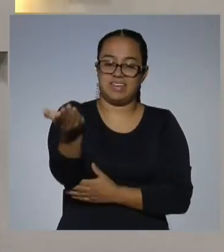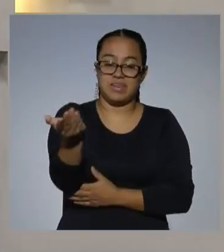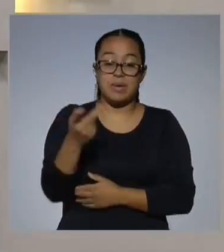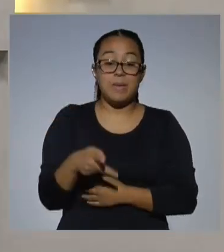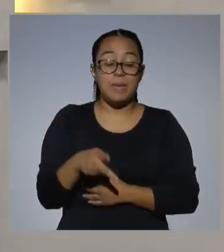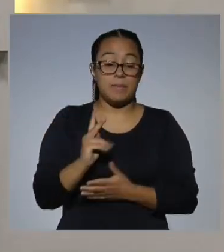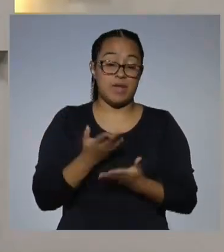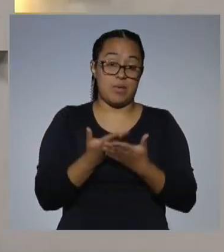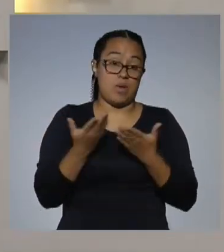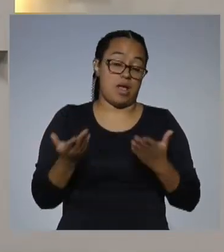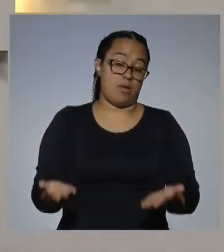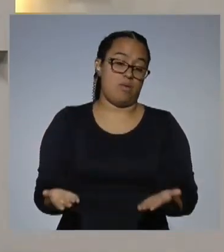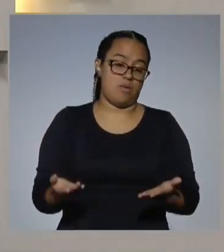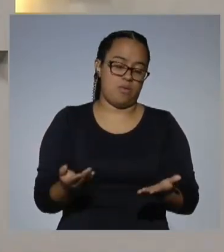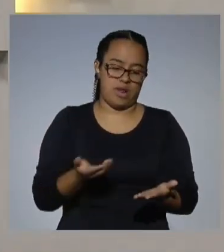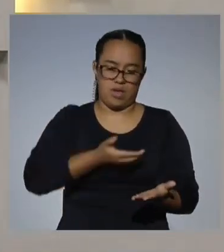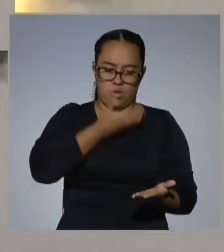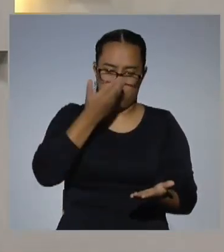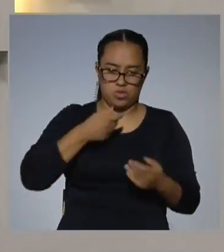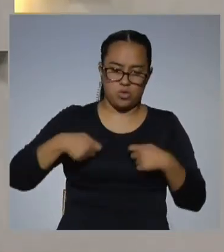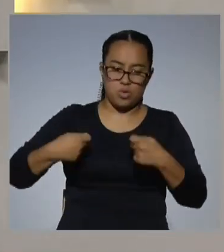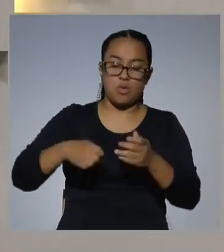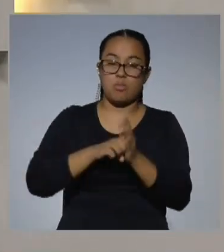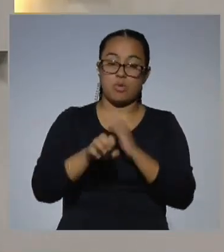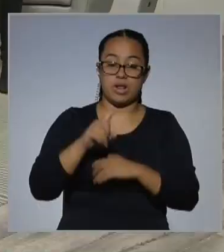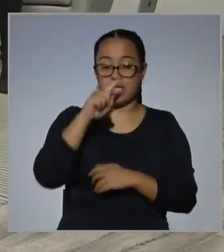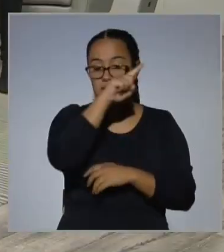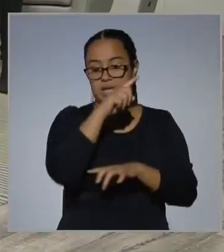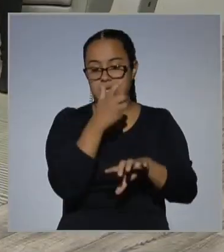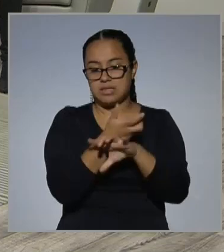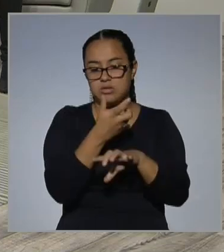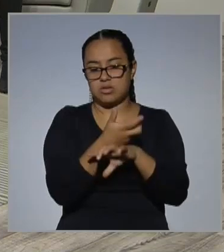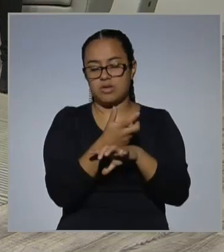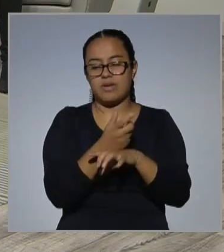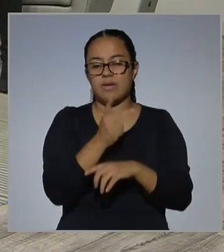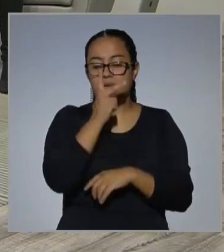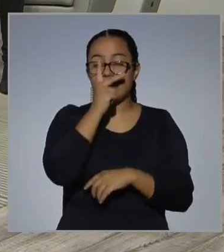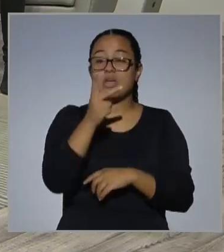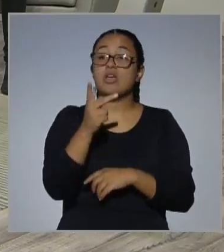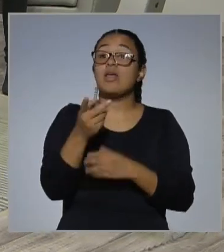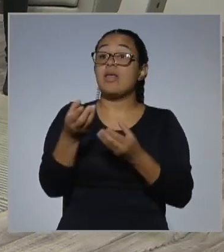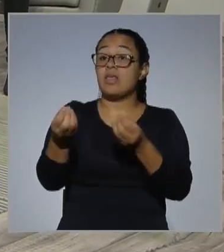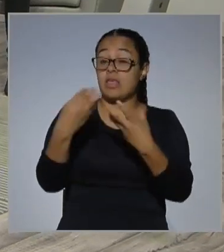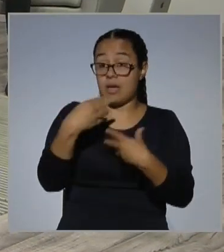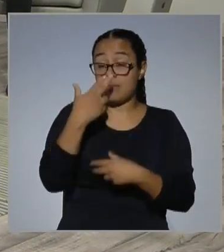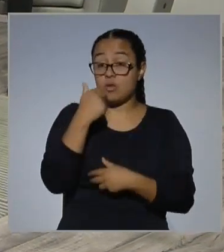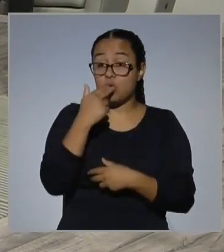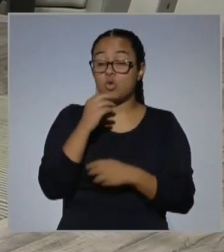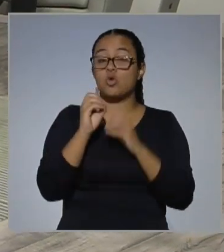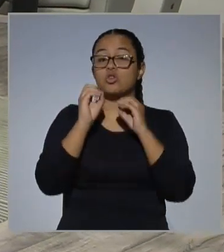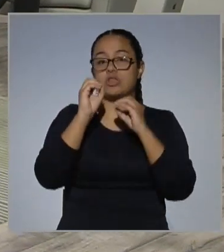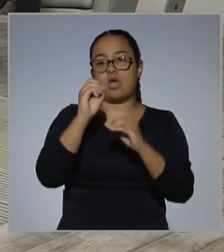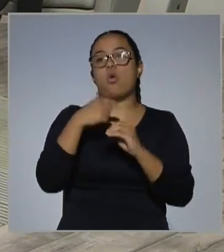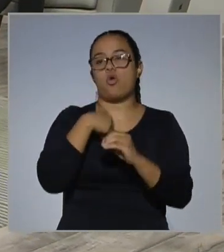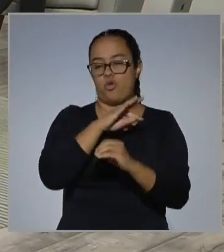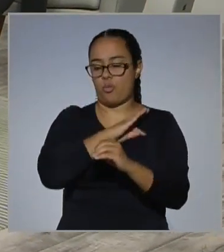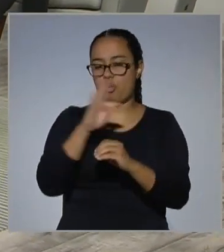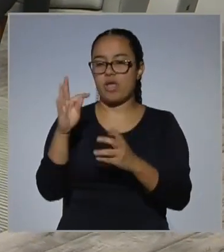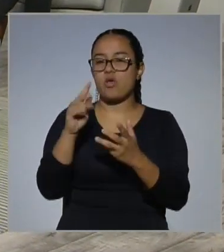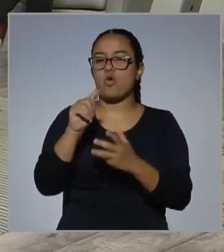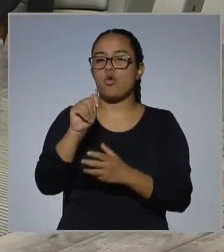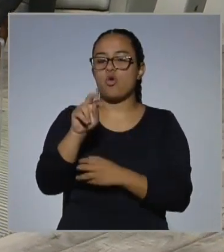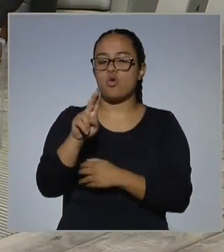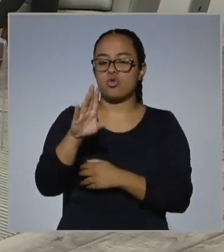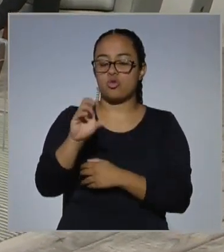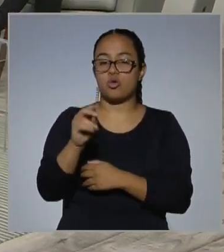si retomamos un poco de lo que son las tradiciones, por ejemplo, en Estados Unidos, esta famosa frase de dulce o truco, ahora ya también se fusiona. Ahora la gente